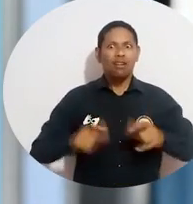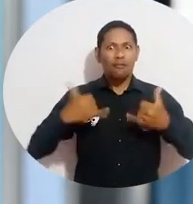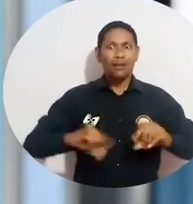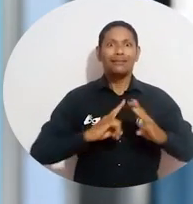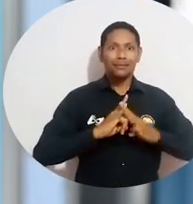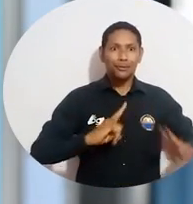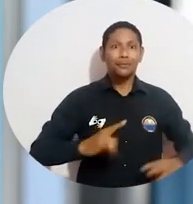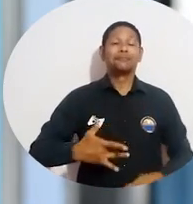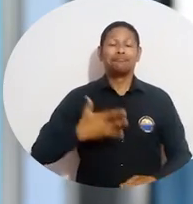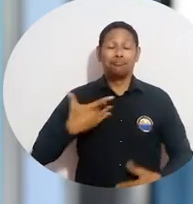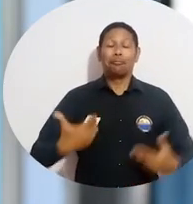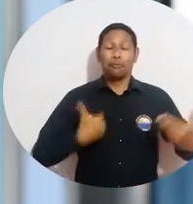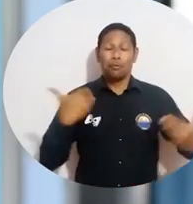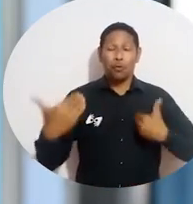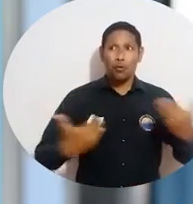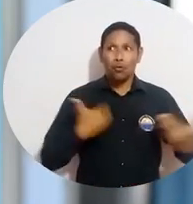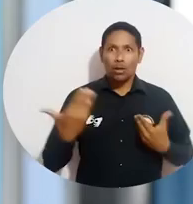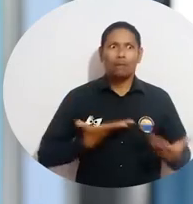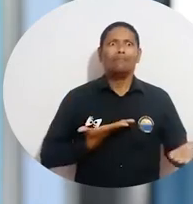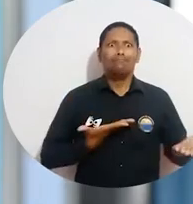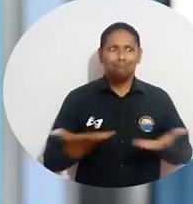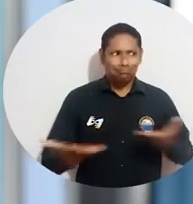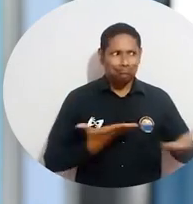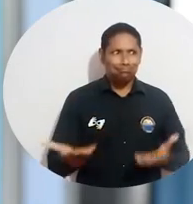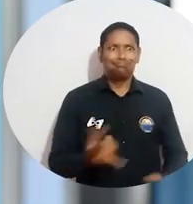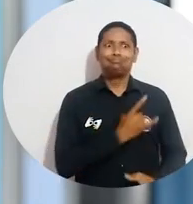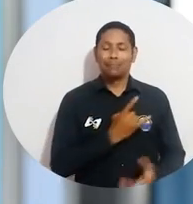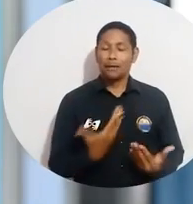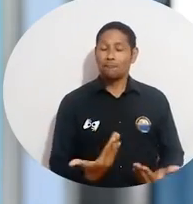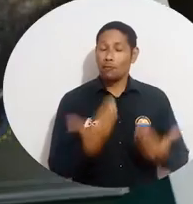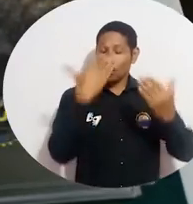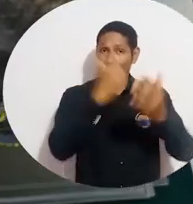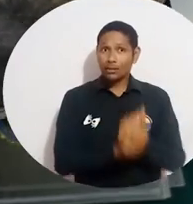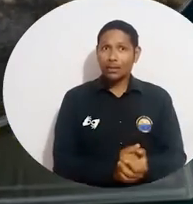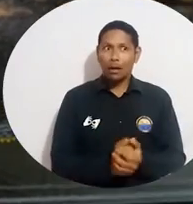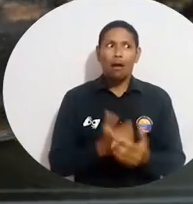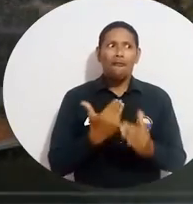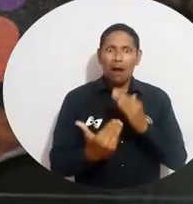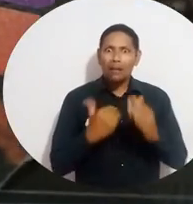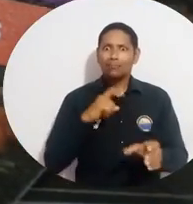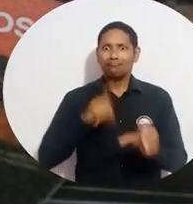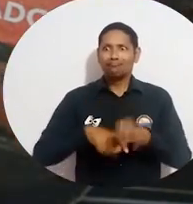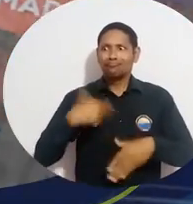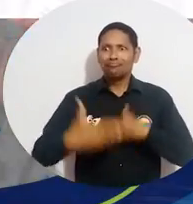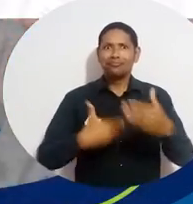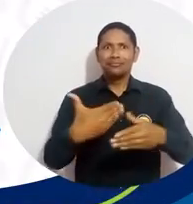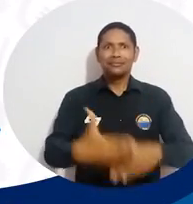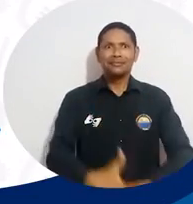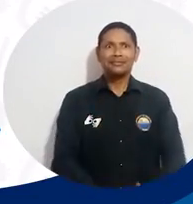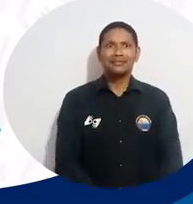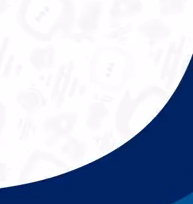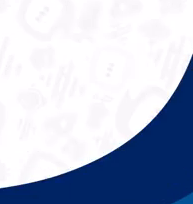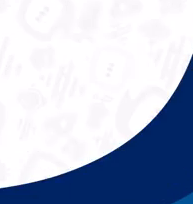pues siempre he estado muy conforme con todos los servicios que ha prestado la universidad. Ha sido fácil y muy rápido.